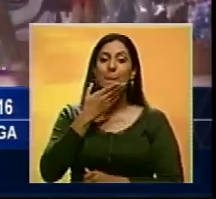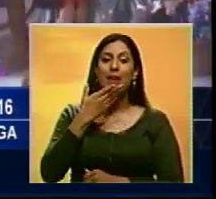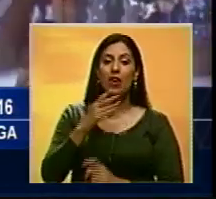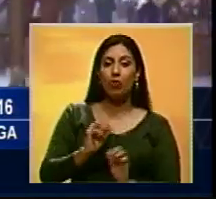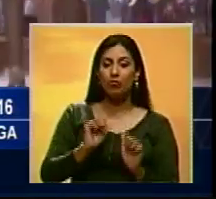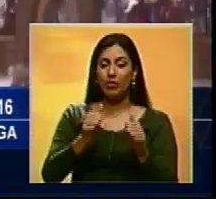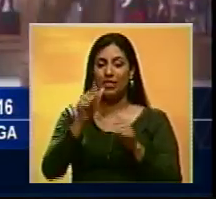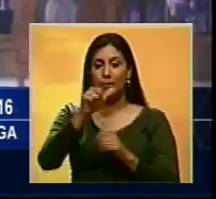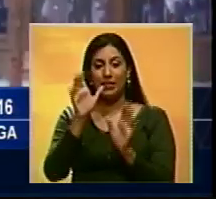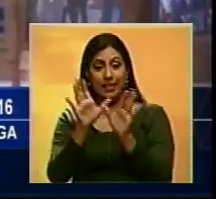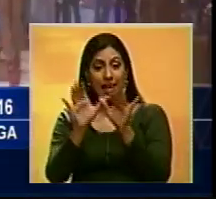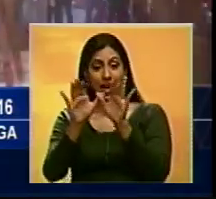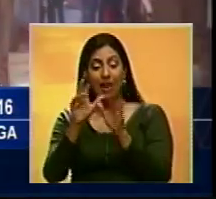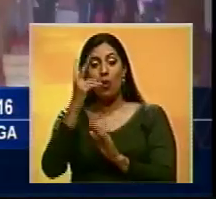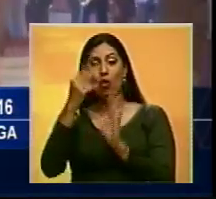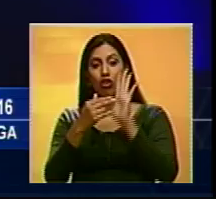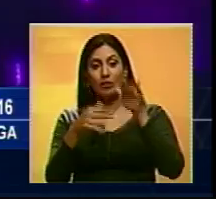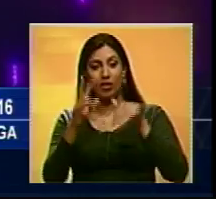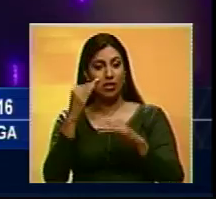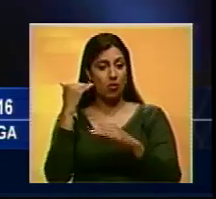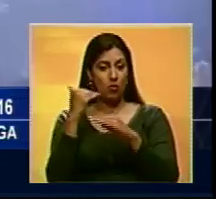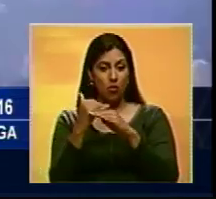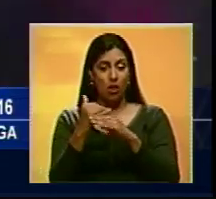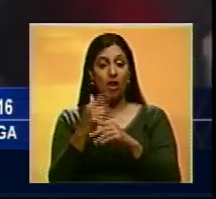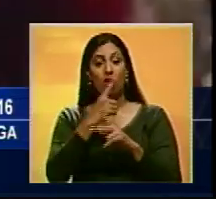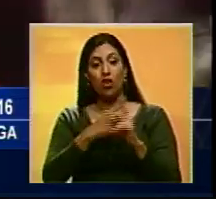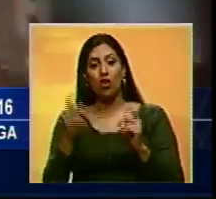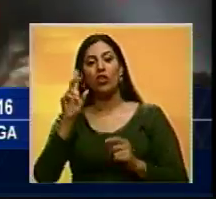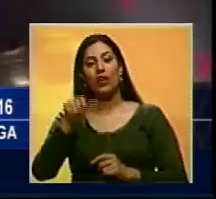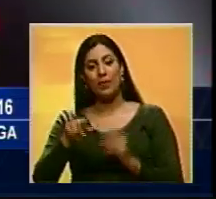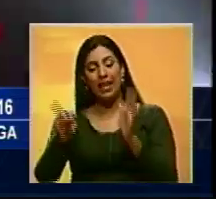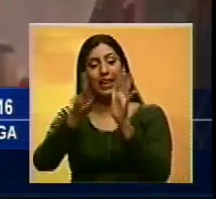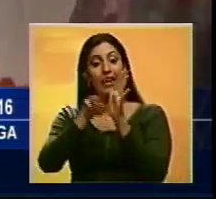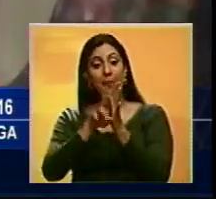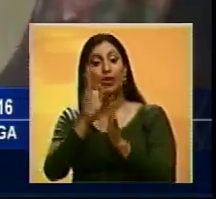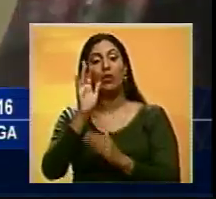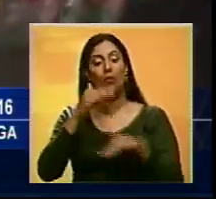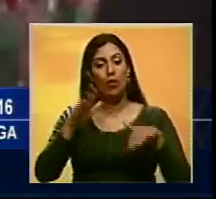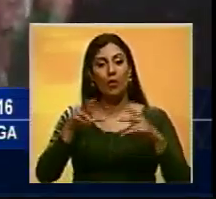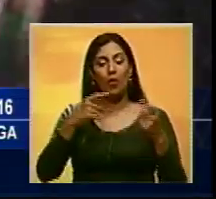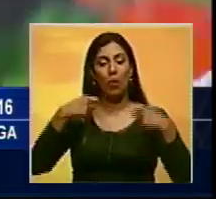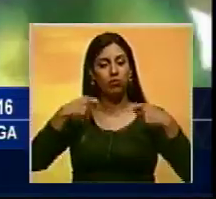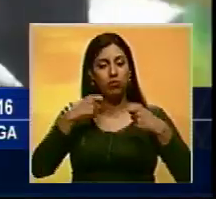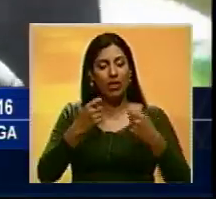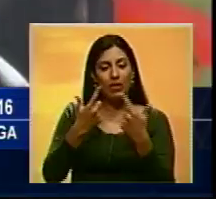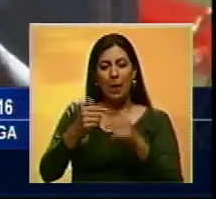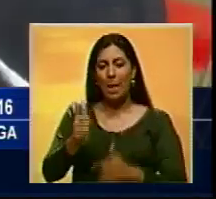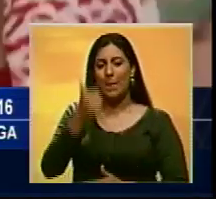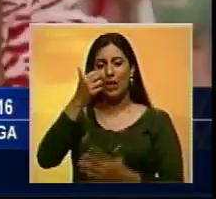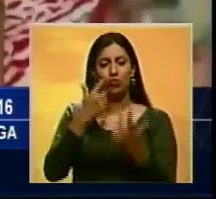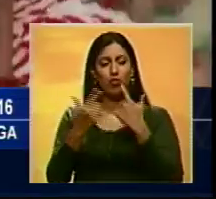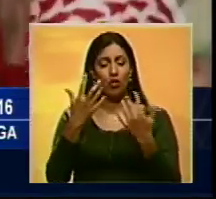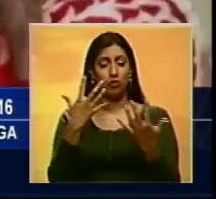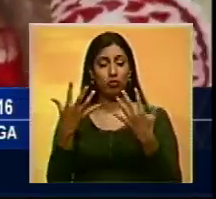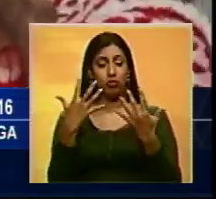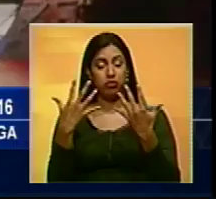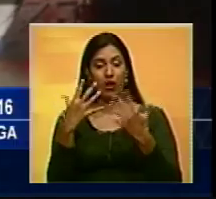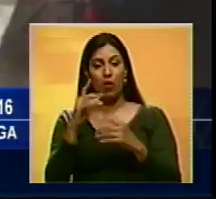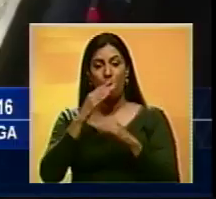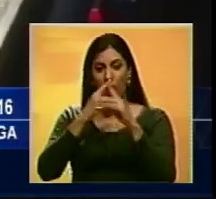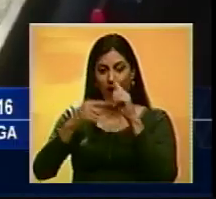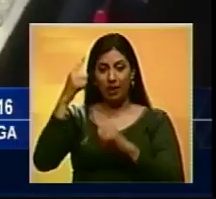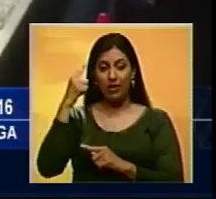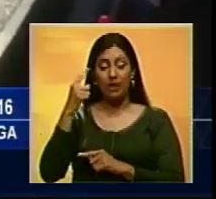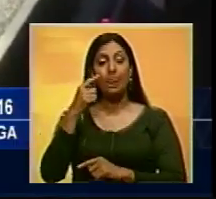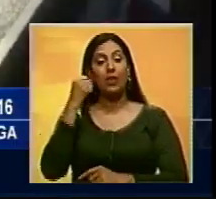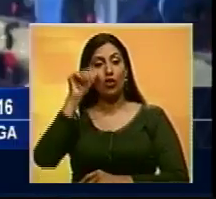vibrar a los angelitos como en el 2012. The Weeknd también repite y promete una puesta en escena muy colorida como la anterior. Y